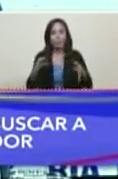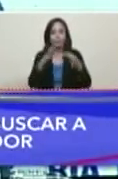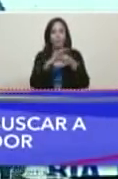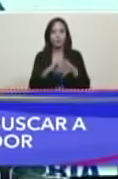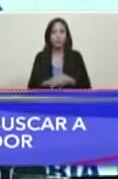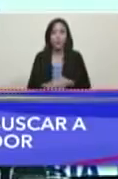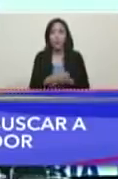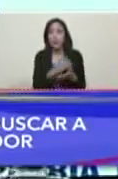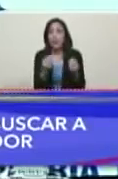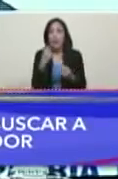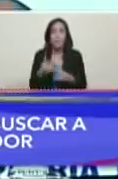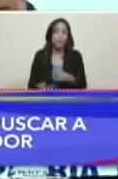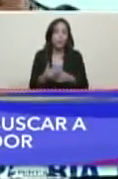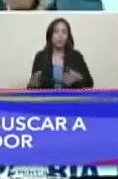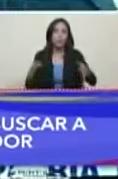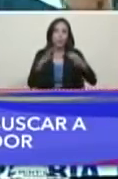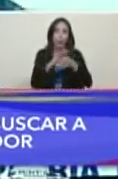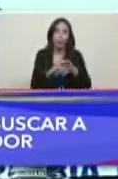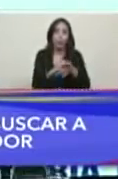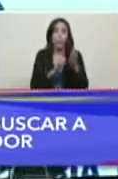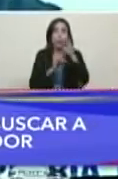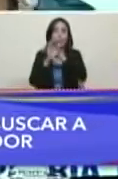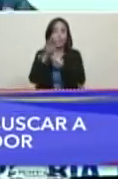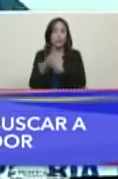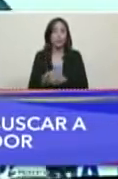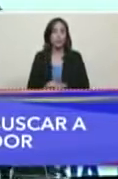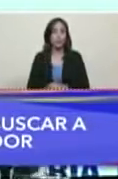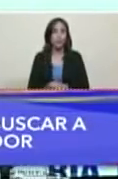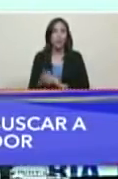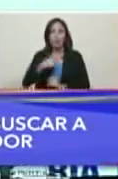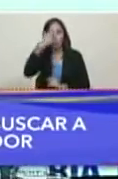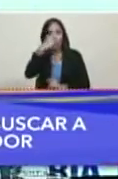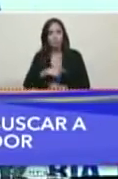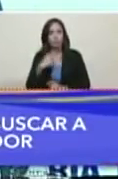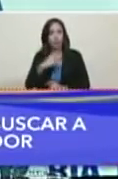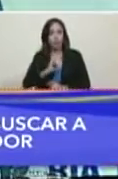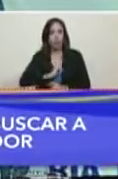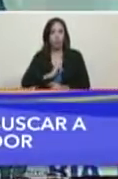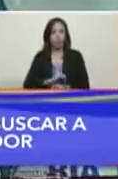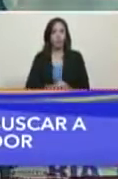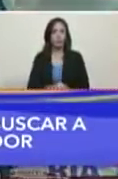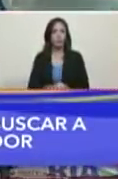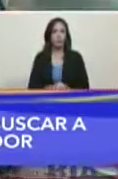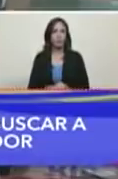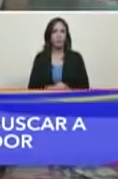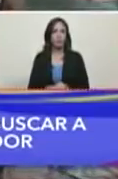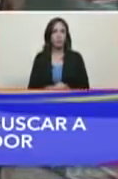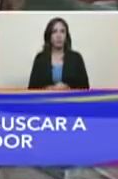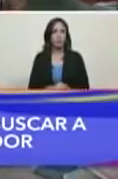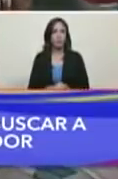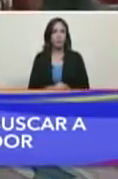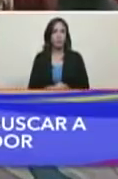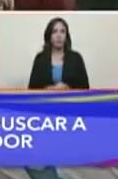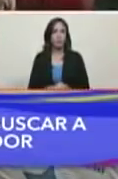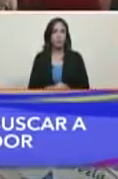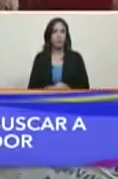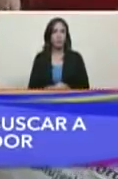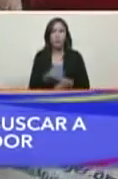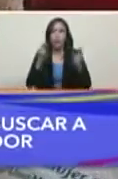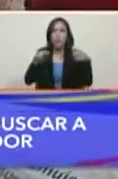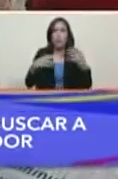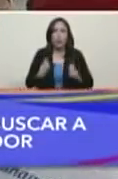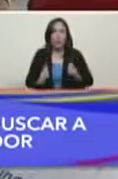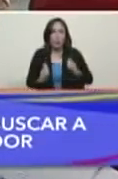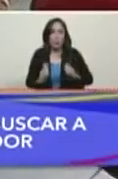de unión cívico-militar para el futuro. Somos la garantía. Nunca habíamos visto tanta desesperación.